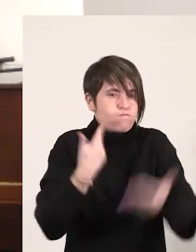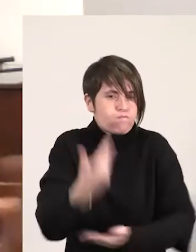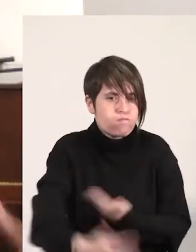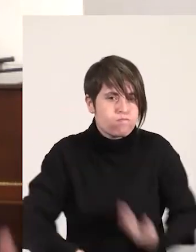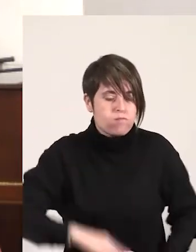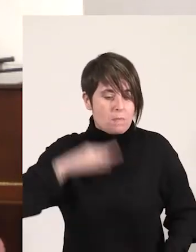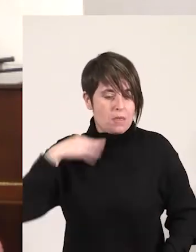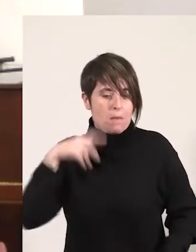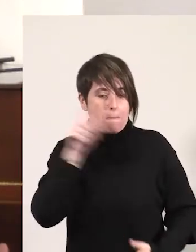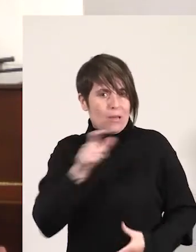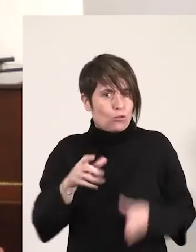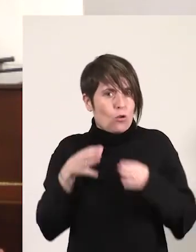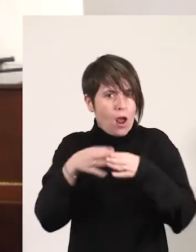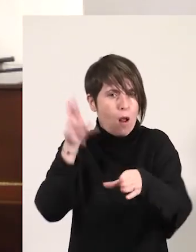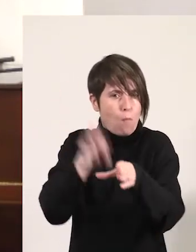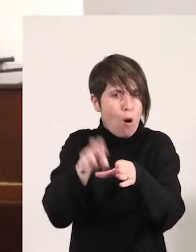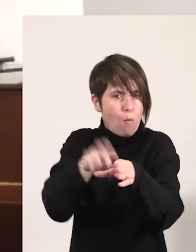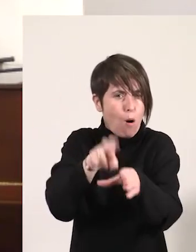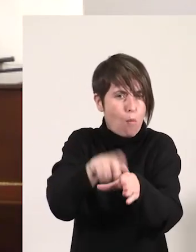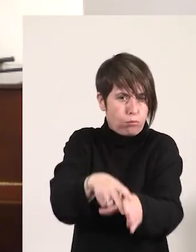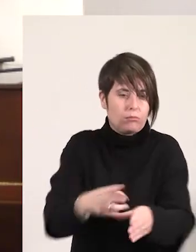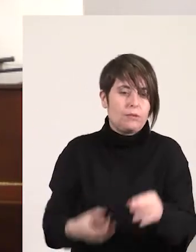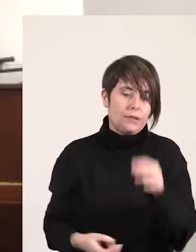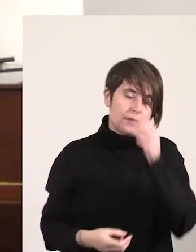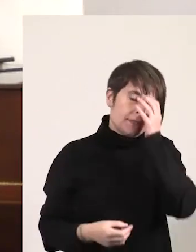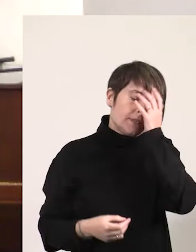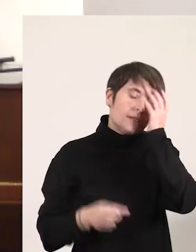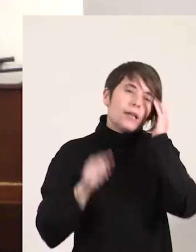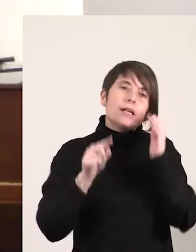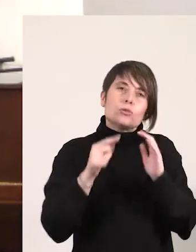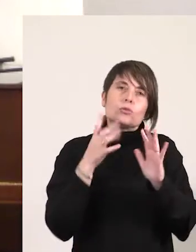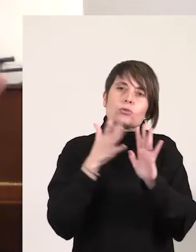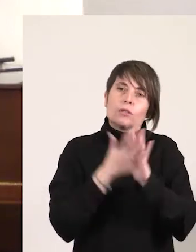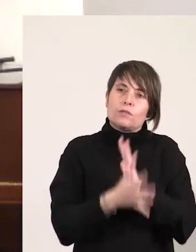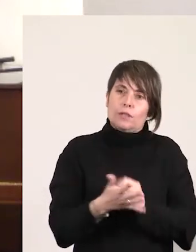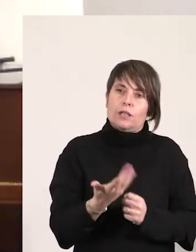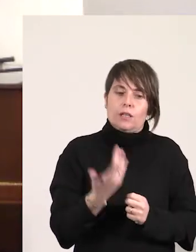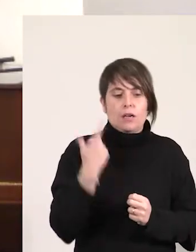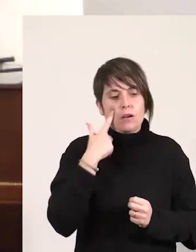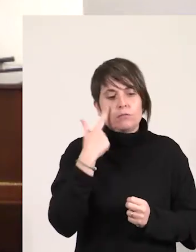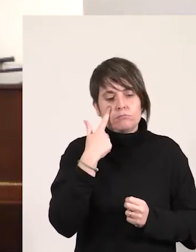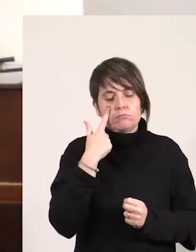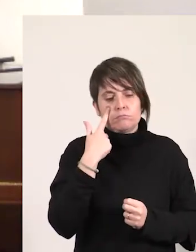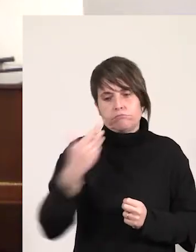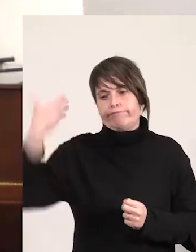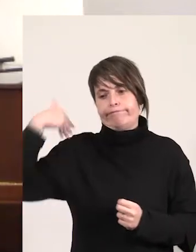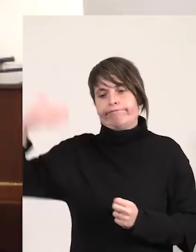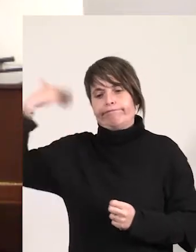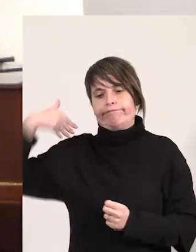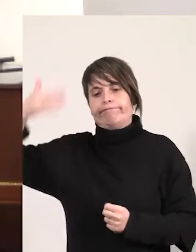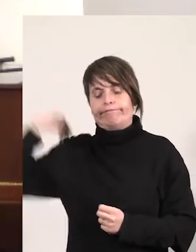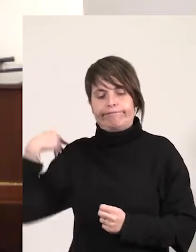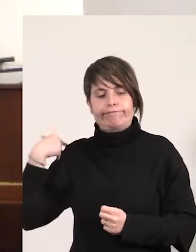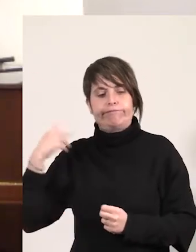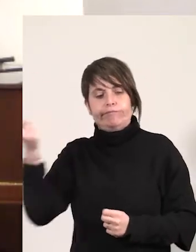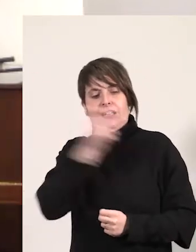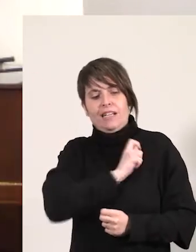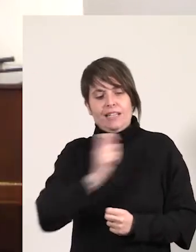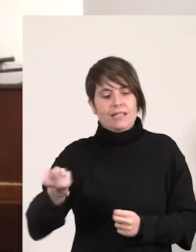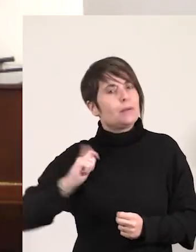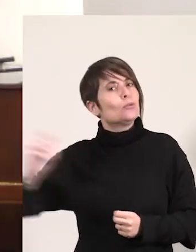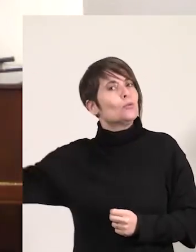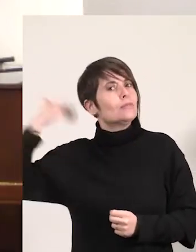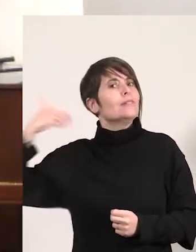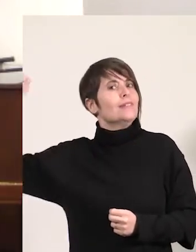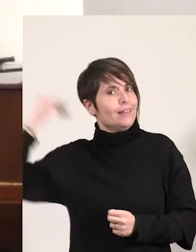más rápidos, más rápidos, con mayor capacidad para meter gente, pues fue como a nivel cantidad, pues dista